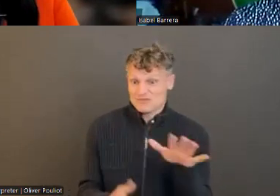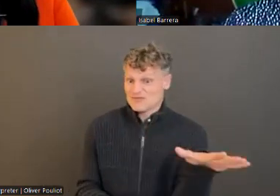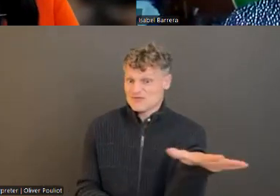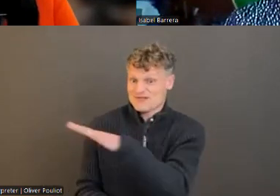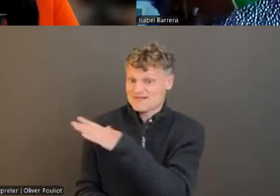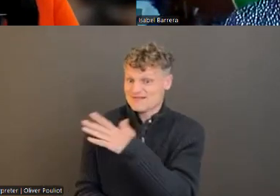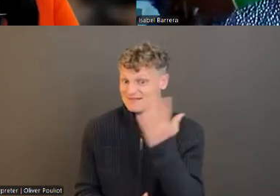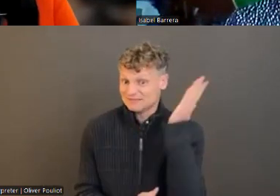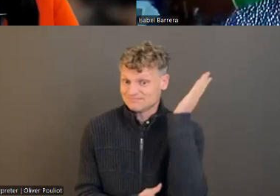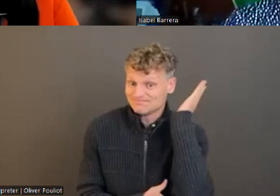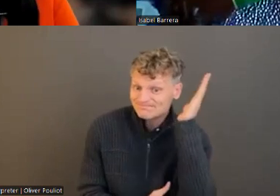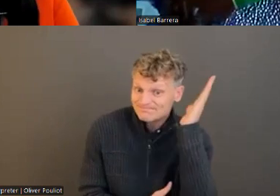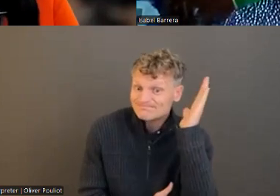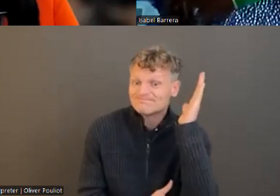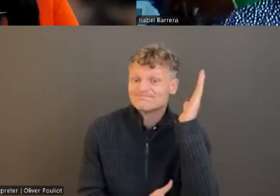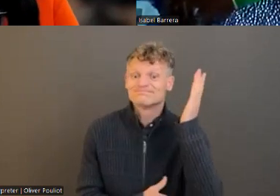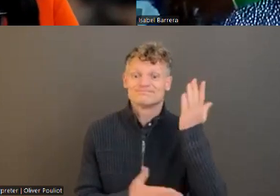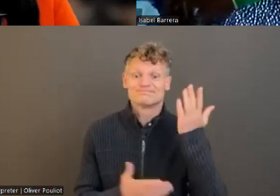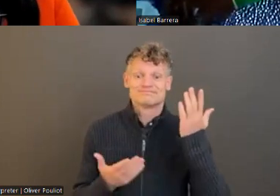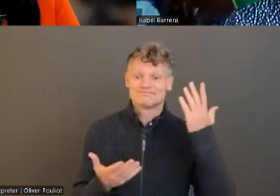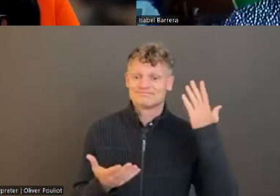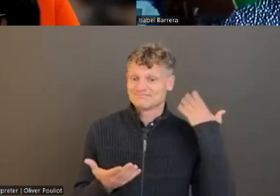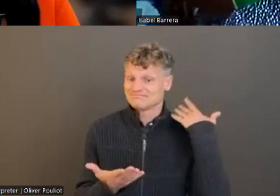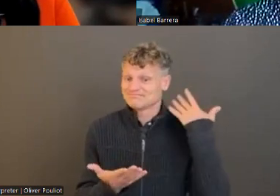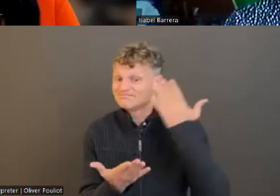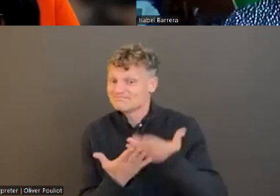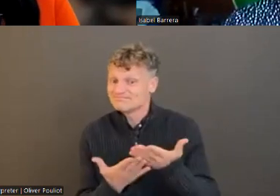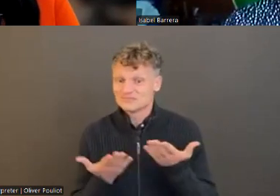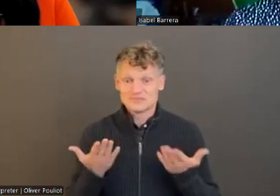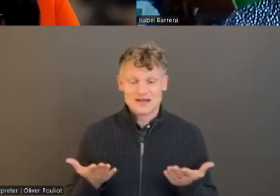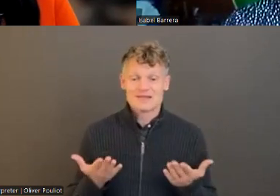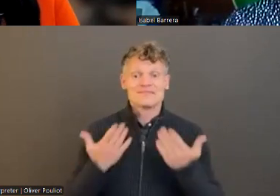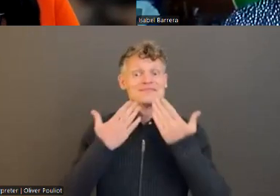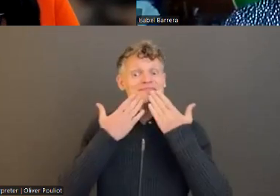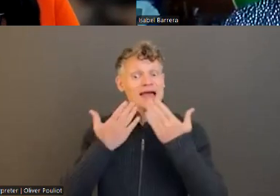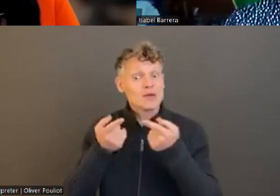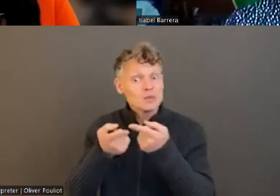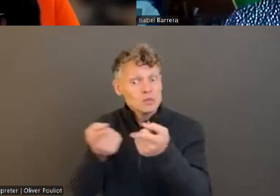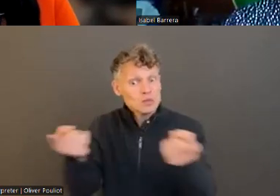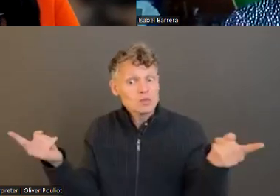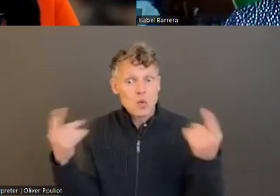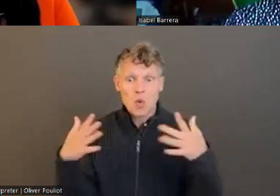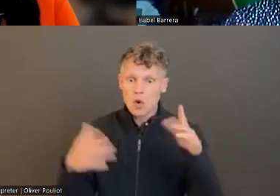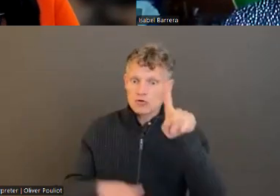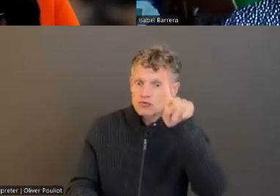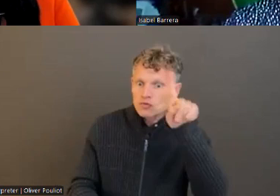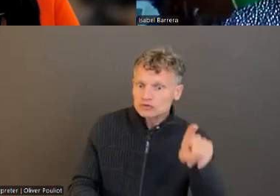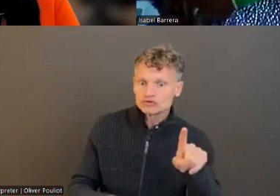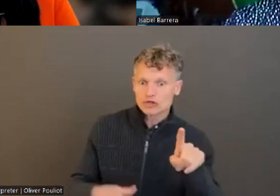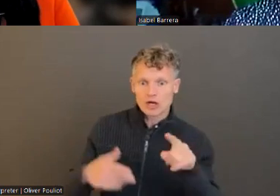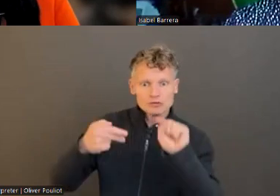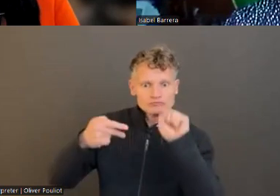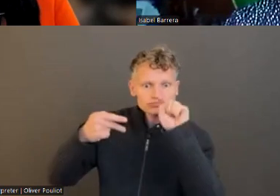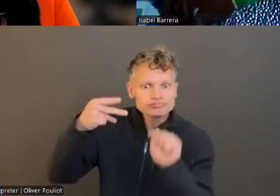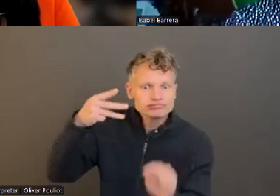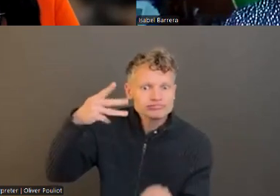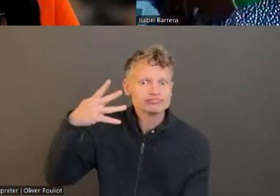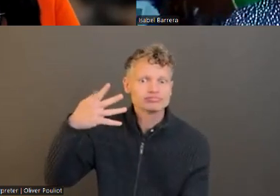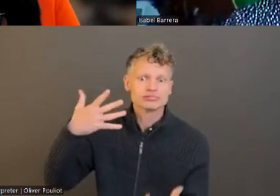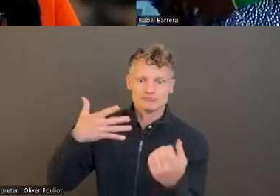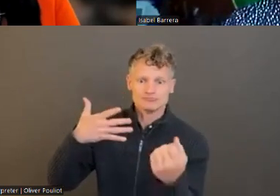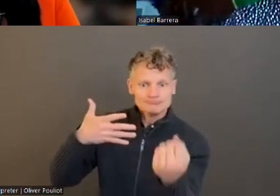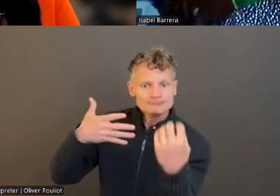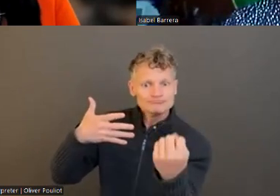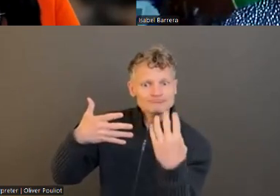muchísimas gracias a todos los panelistas, a todos los ponentes el día de hoy. Muchísimas gracias a todos por enviarnos sus preguntas a